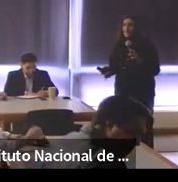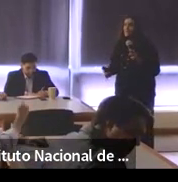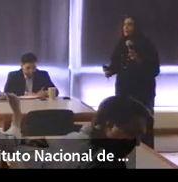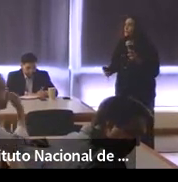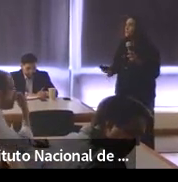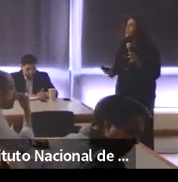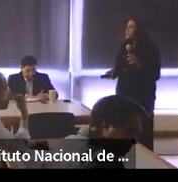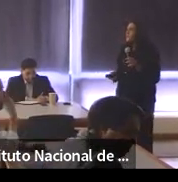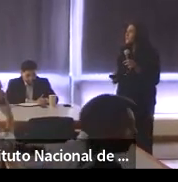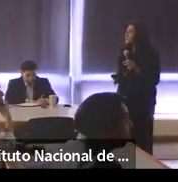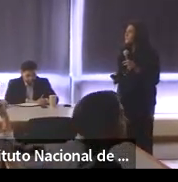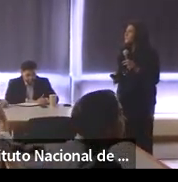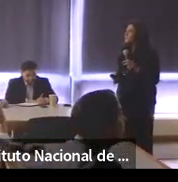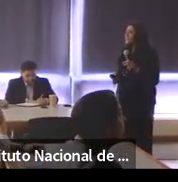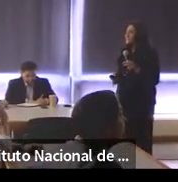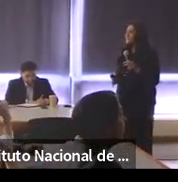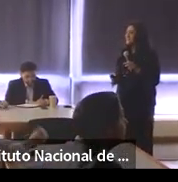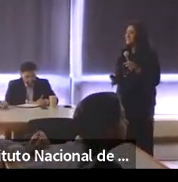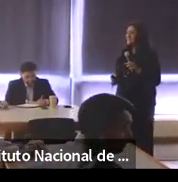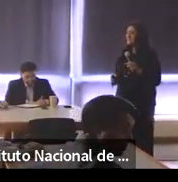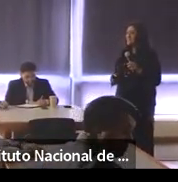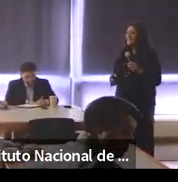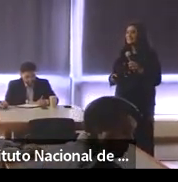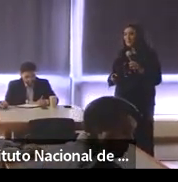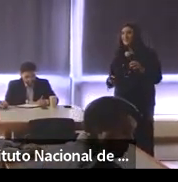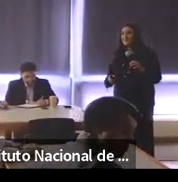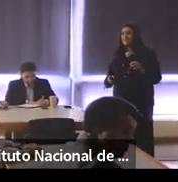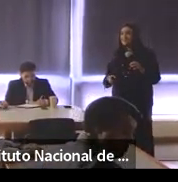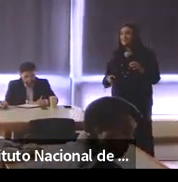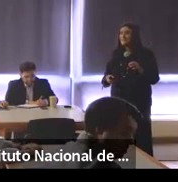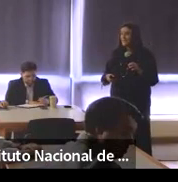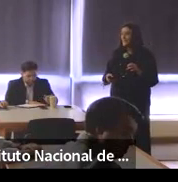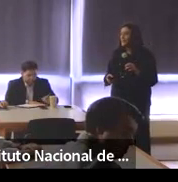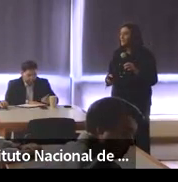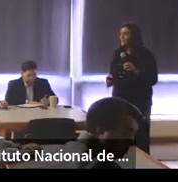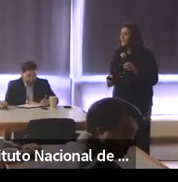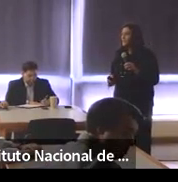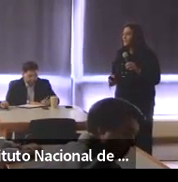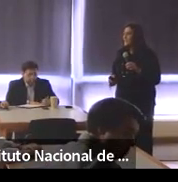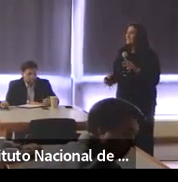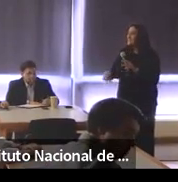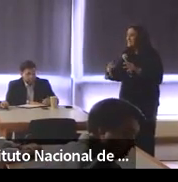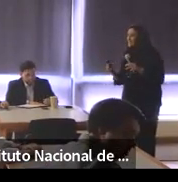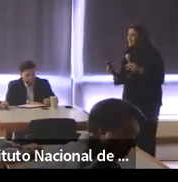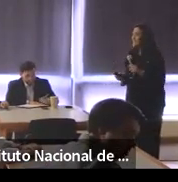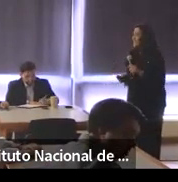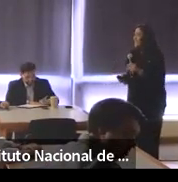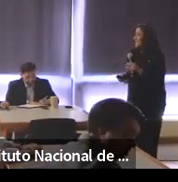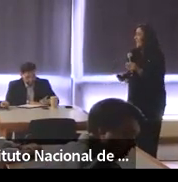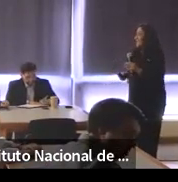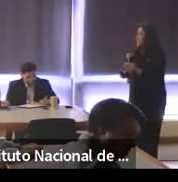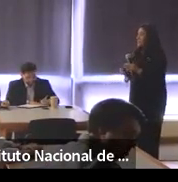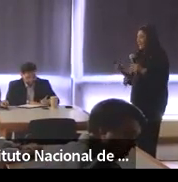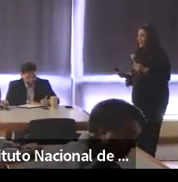la resolución de un conflicto No necesariamente las partes afectadas salen ganando casi siempre